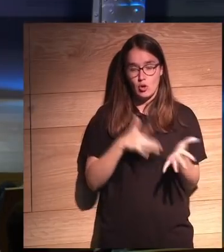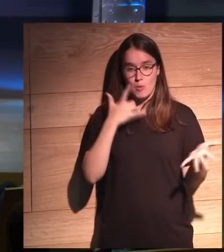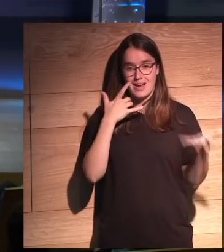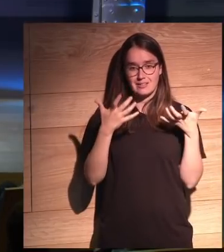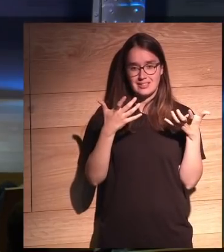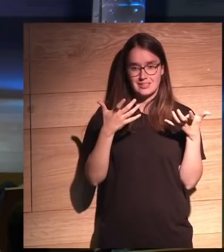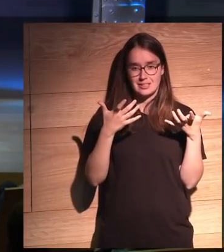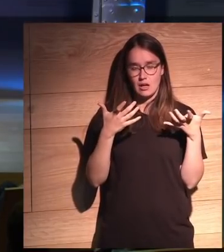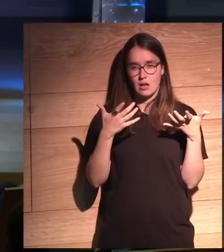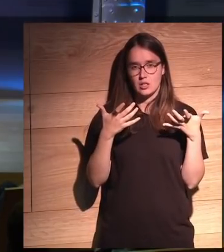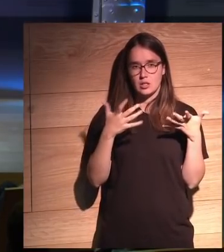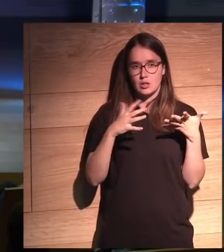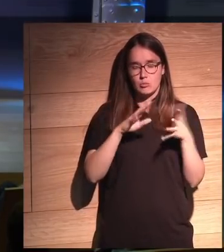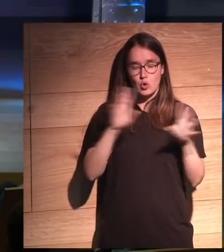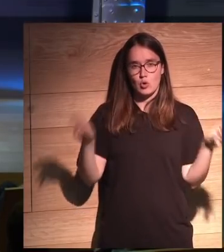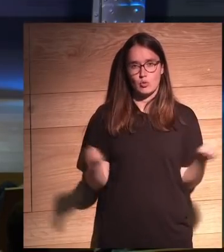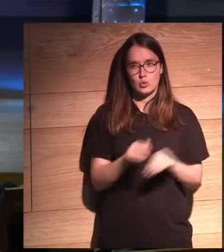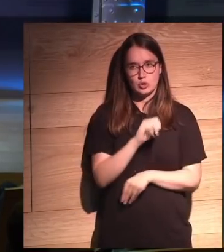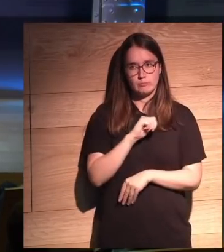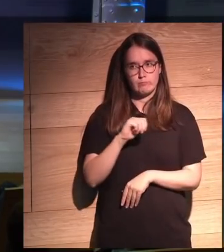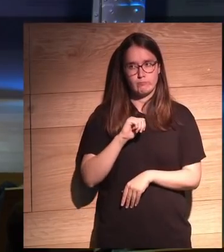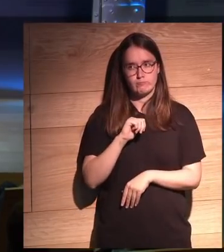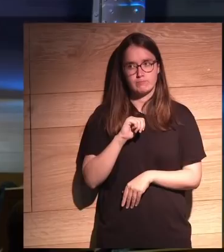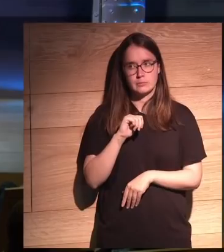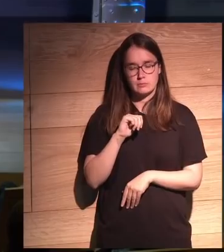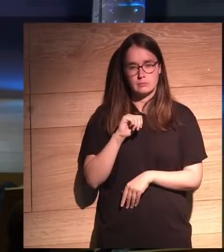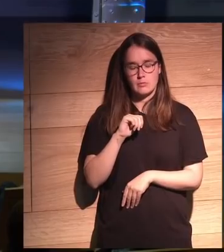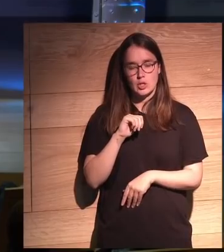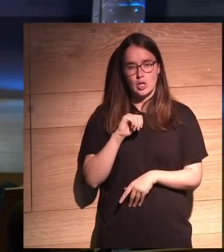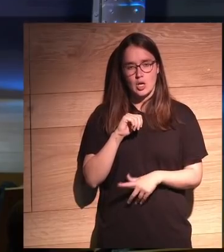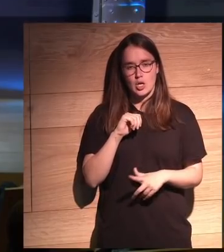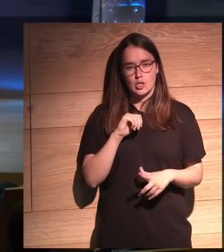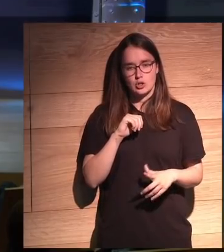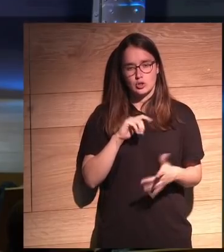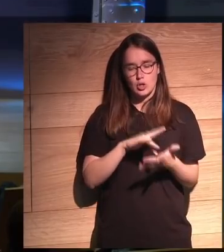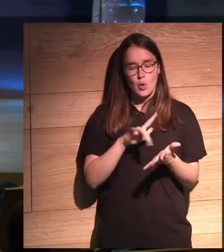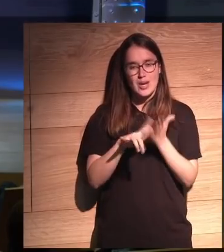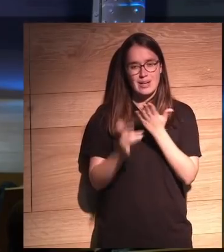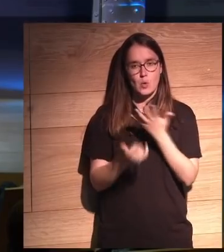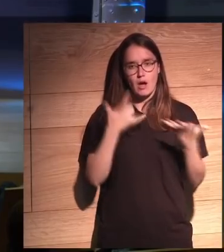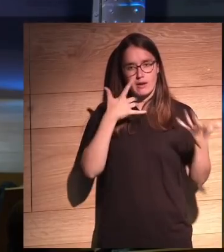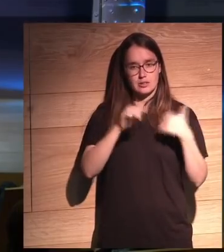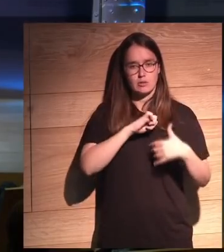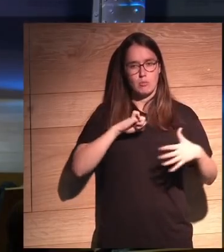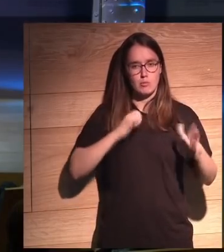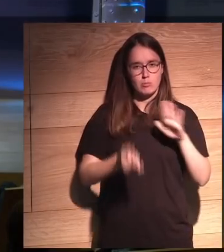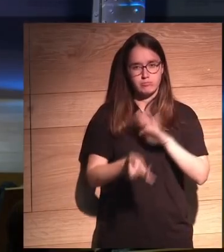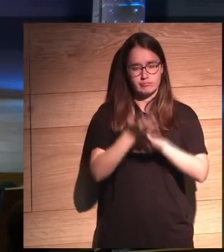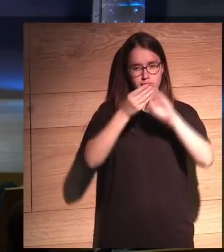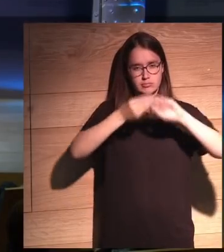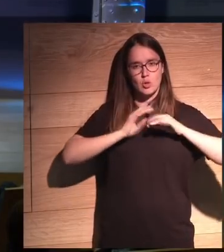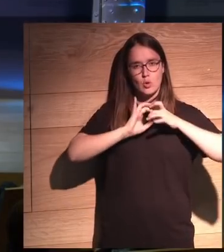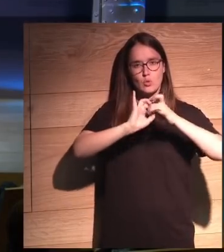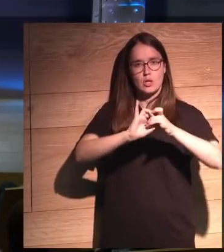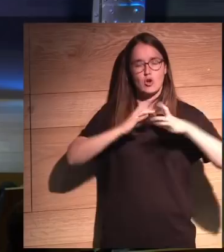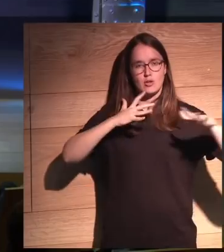artista a conclusiones por sí misma, a encontrar un lenguaje artístico propio que la une